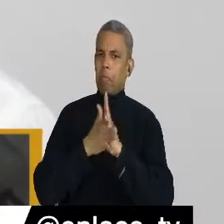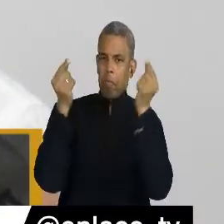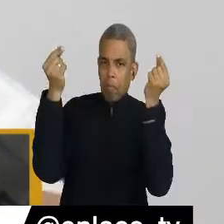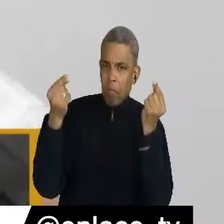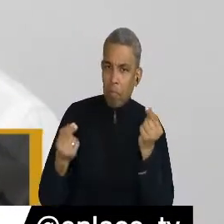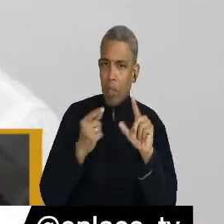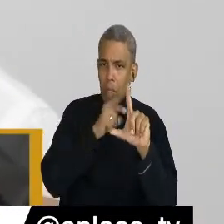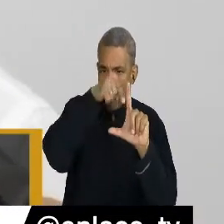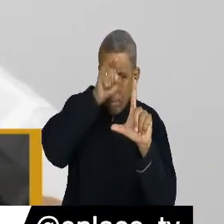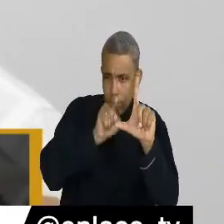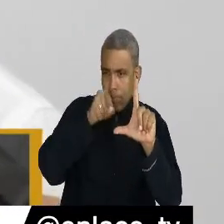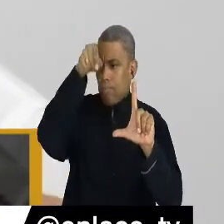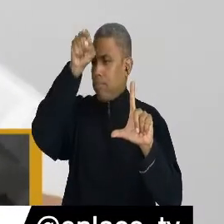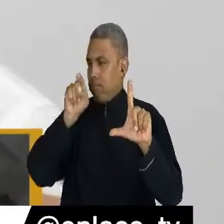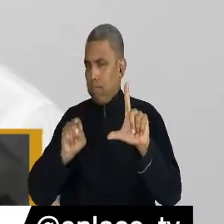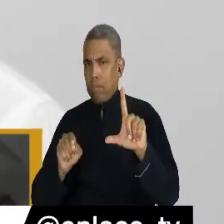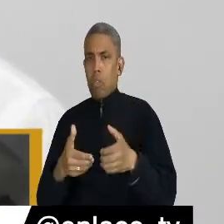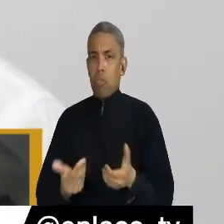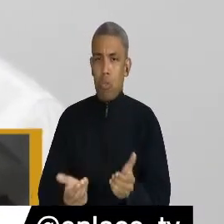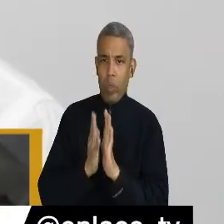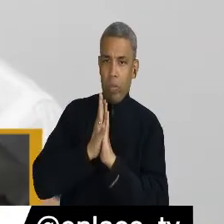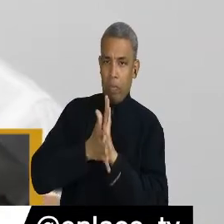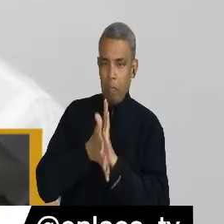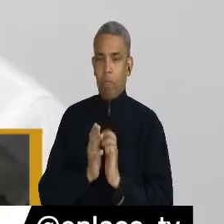Dentro del desarrollo normal de la asamblea,